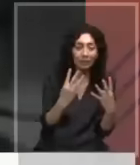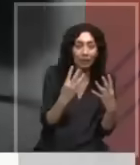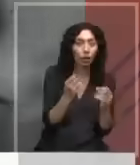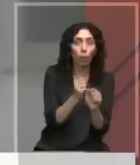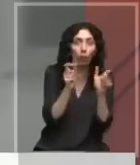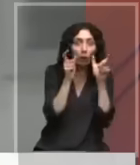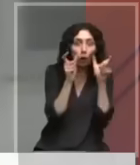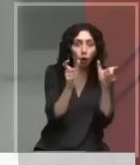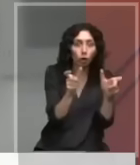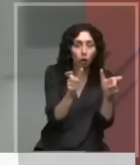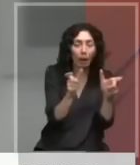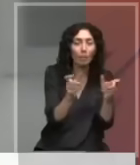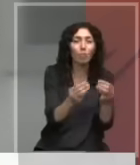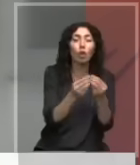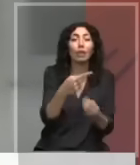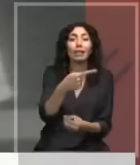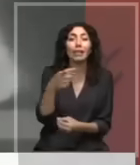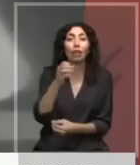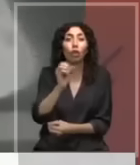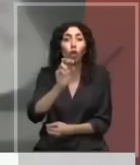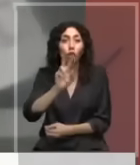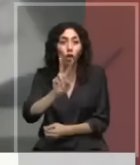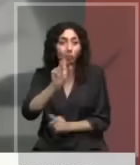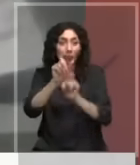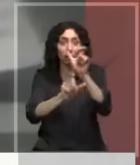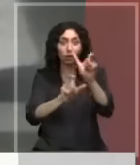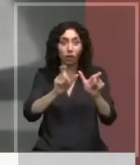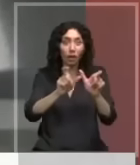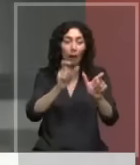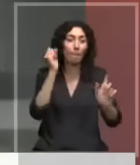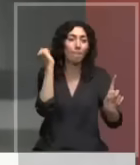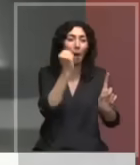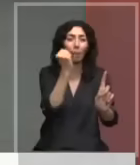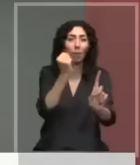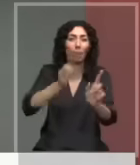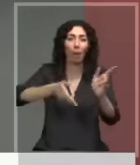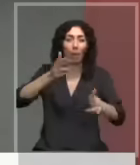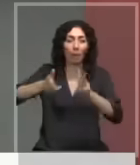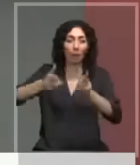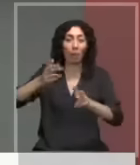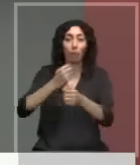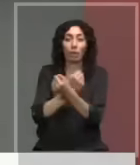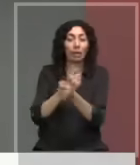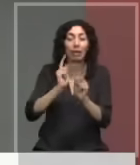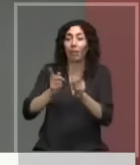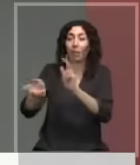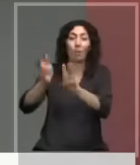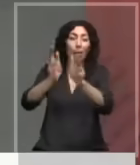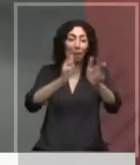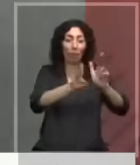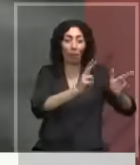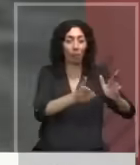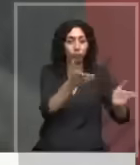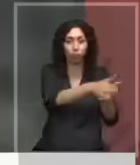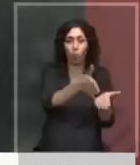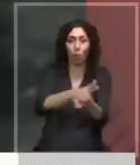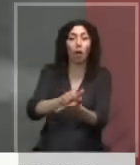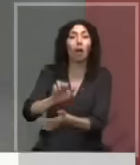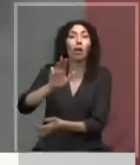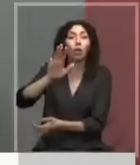controlado, 102 reos fueron asesinados por la Policía Federal Brasilera y otros 9